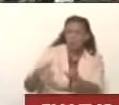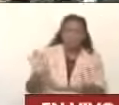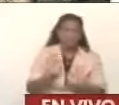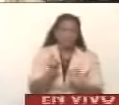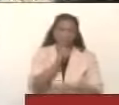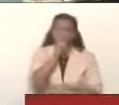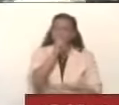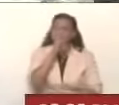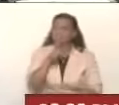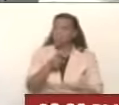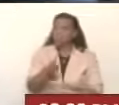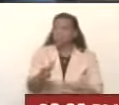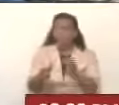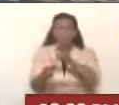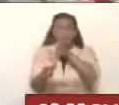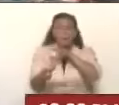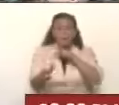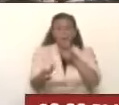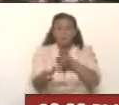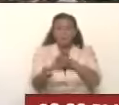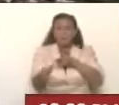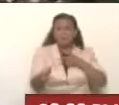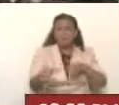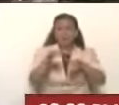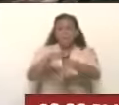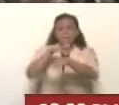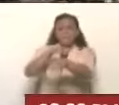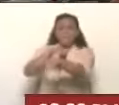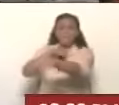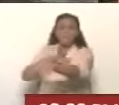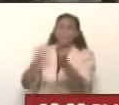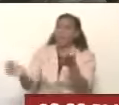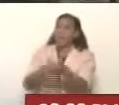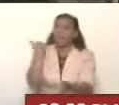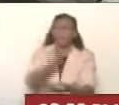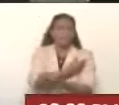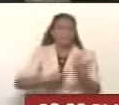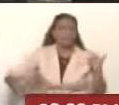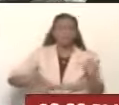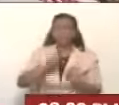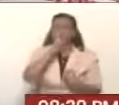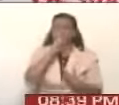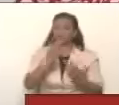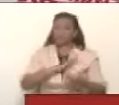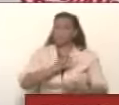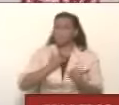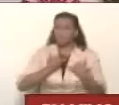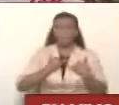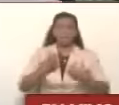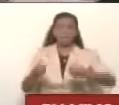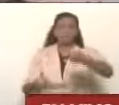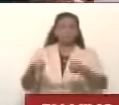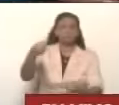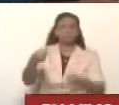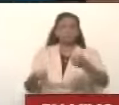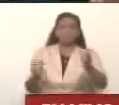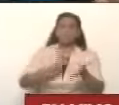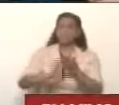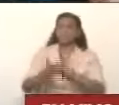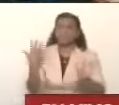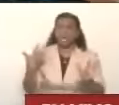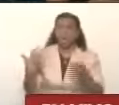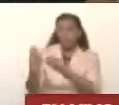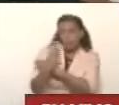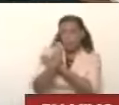¿oyeron? Yo no uso caravana, yo eliminé la caravana presidencial. Yo voy en un carro que manejo yo mismo con Silita al lado y una